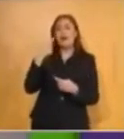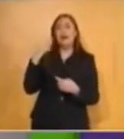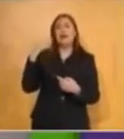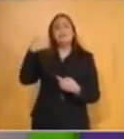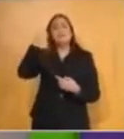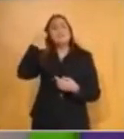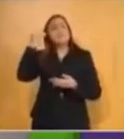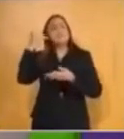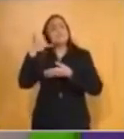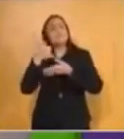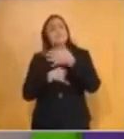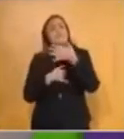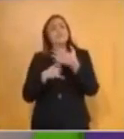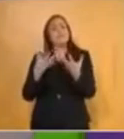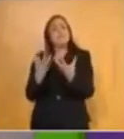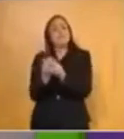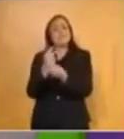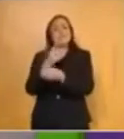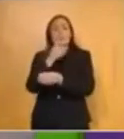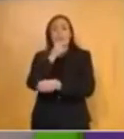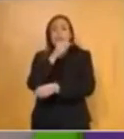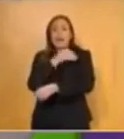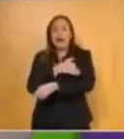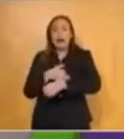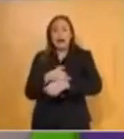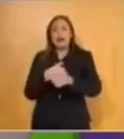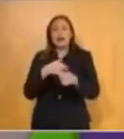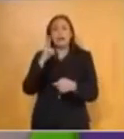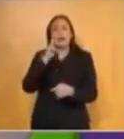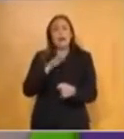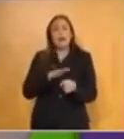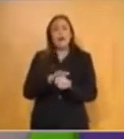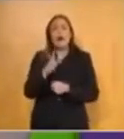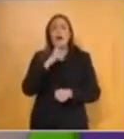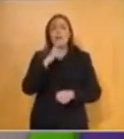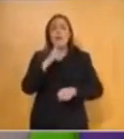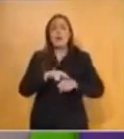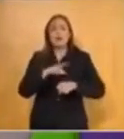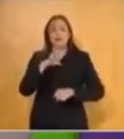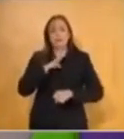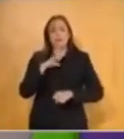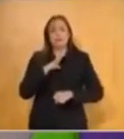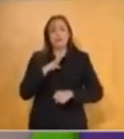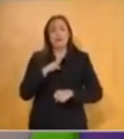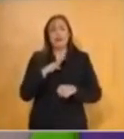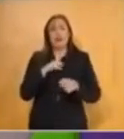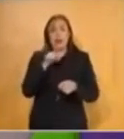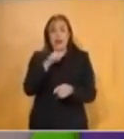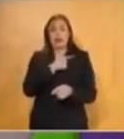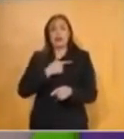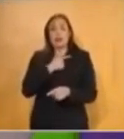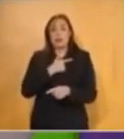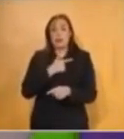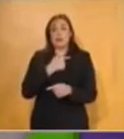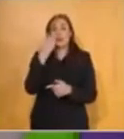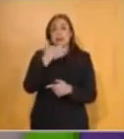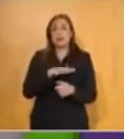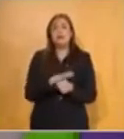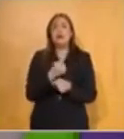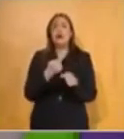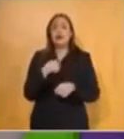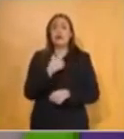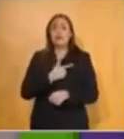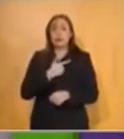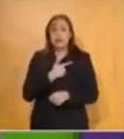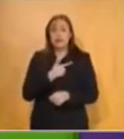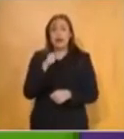el vocabulario incluido en los diferentes cómics, preferentemente los que a ti te gustan, analizarlos y comentar por qué te gustan. Aquí